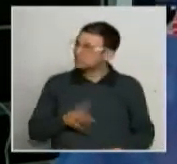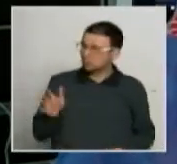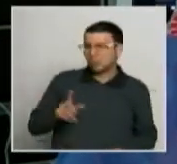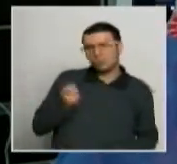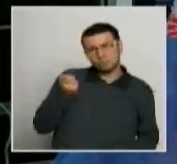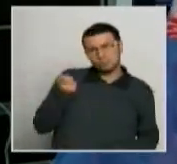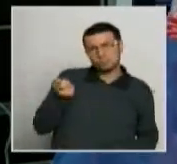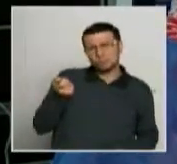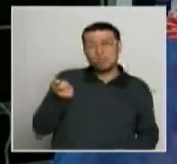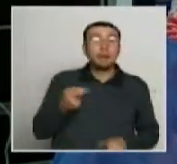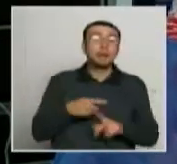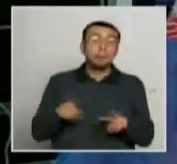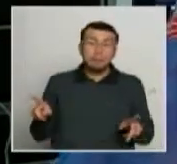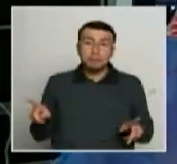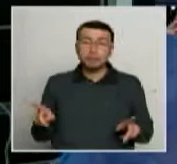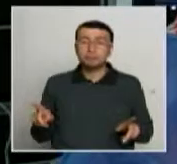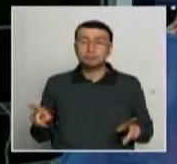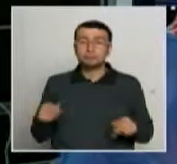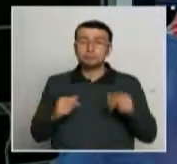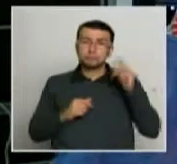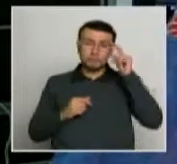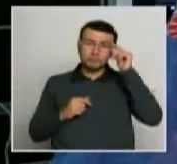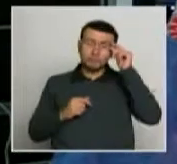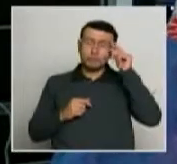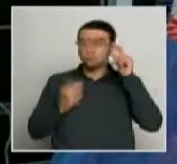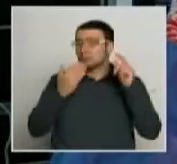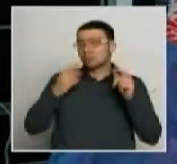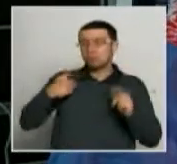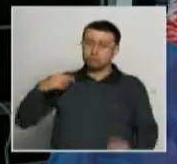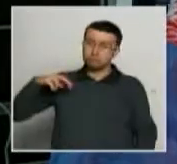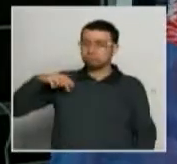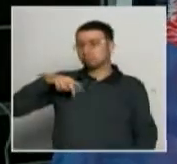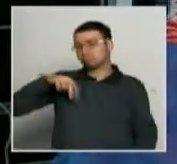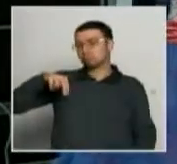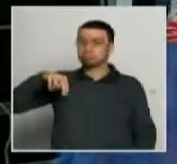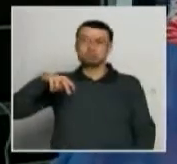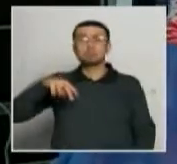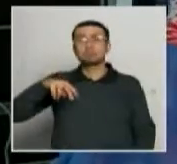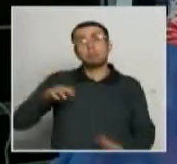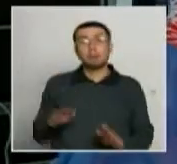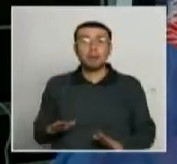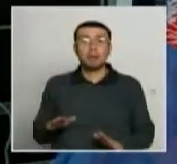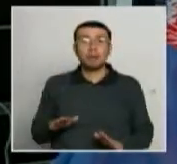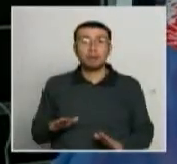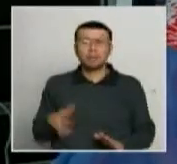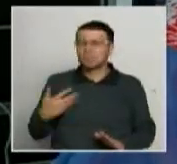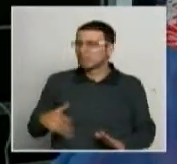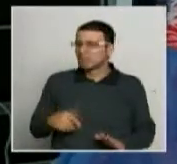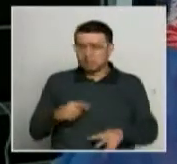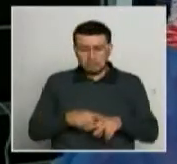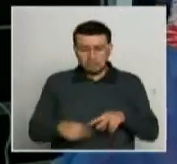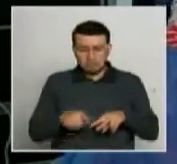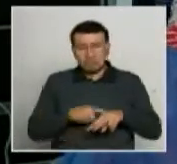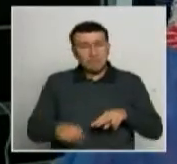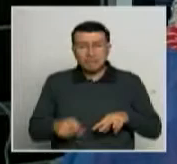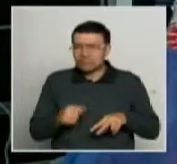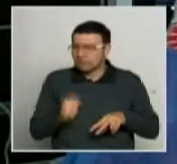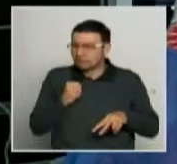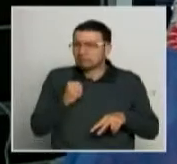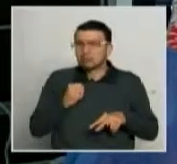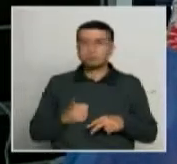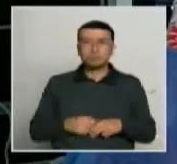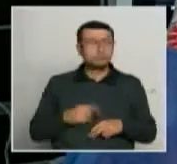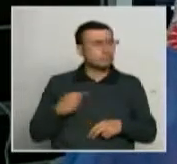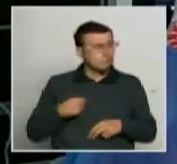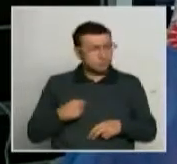pero sí cuando estoy caminando y me estoy quieta, sí se me entumecen las piernas. ¿Le dan